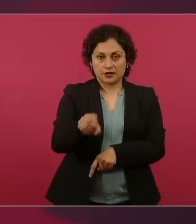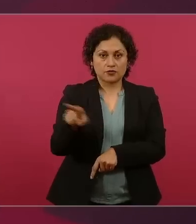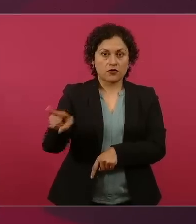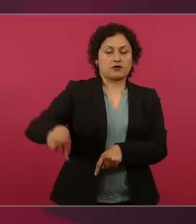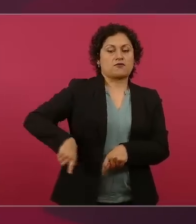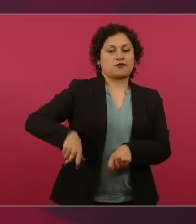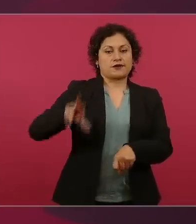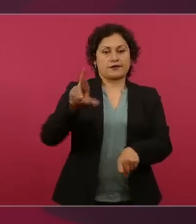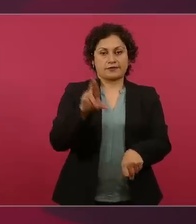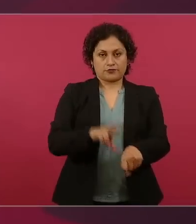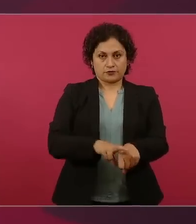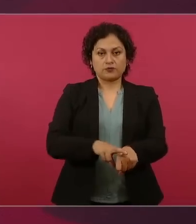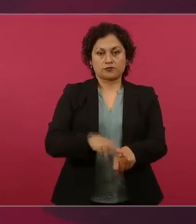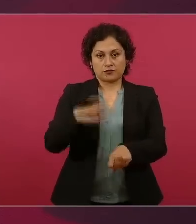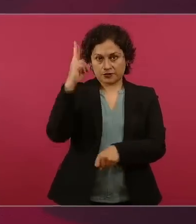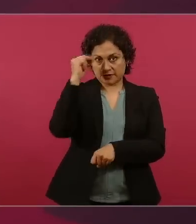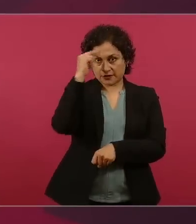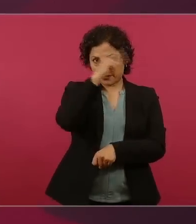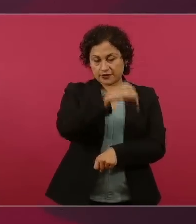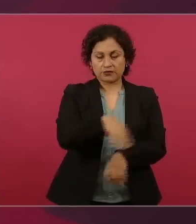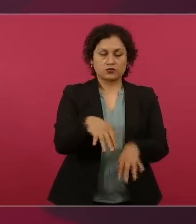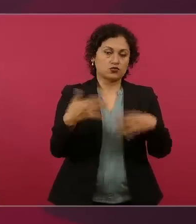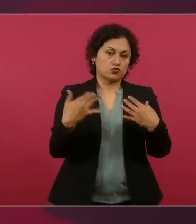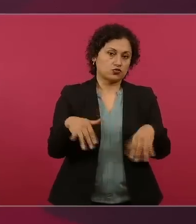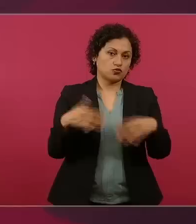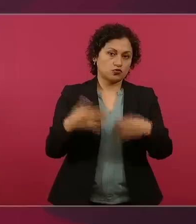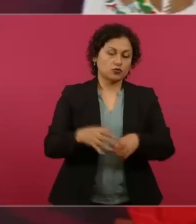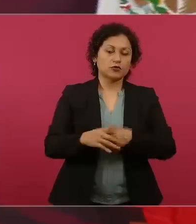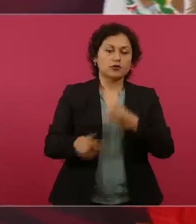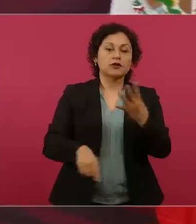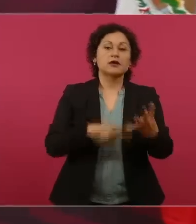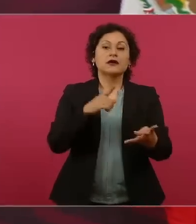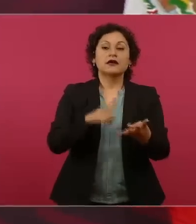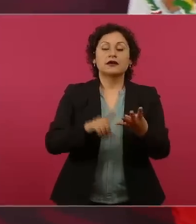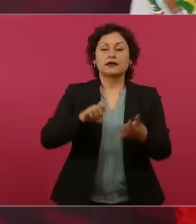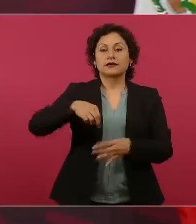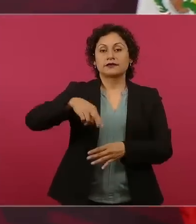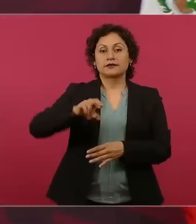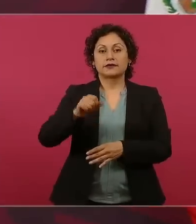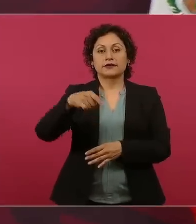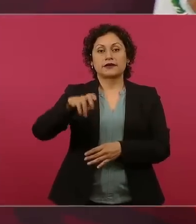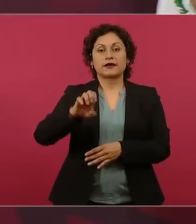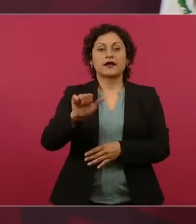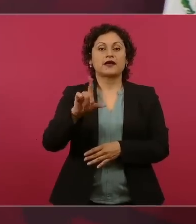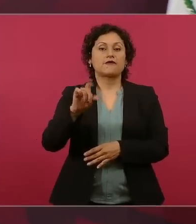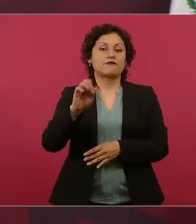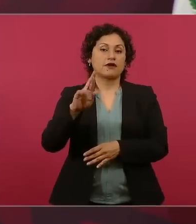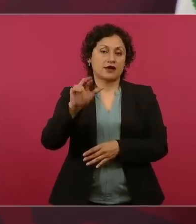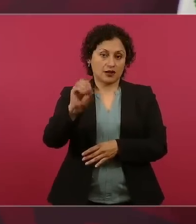gobernador de Nayarit, Enrique Alfaro, en el caso